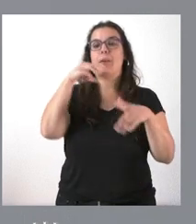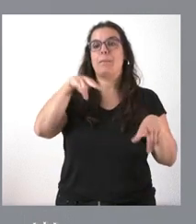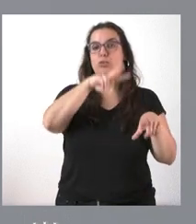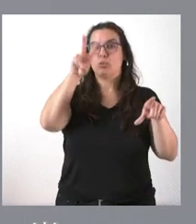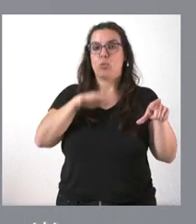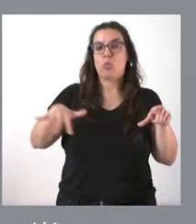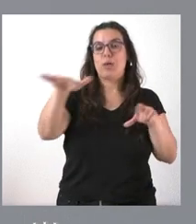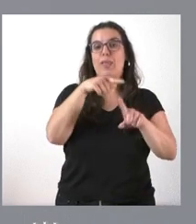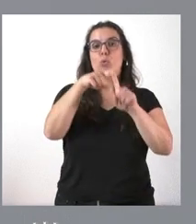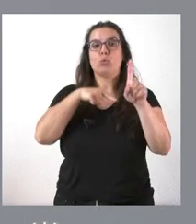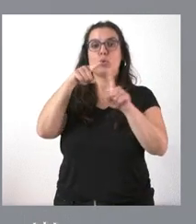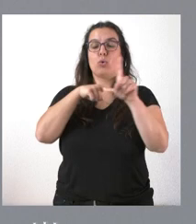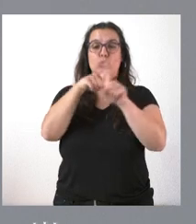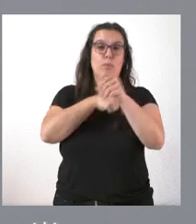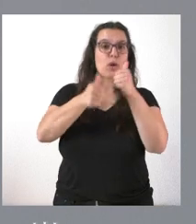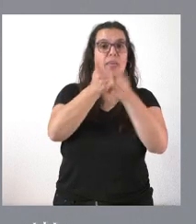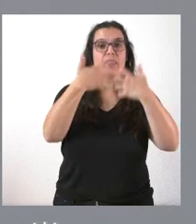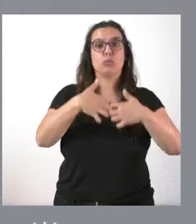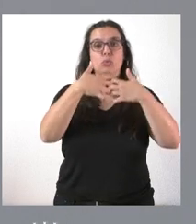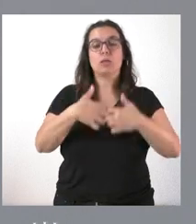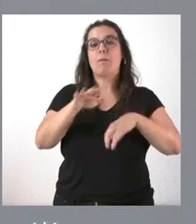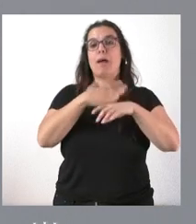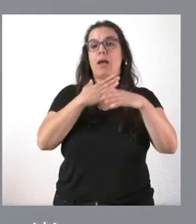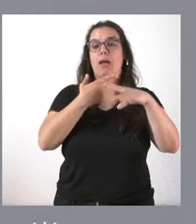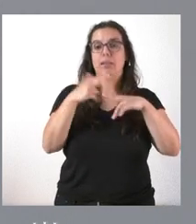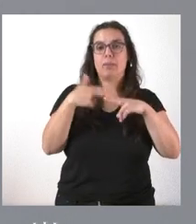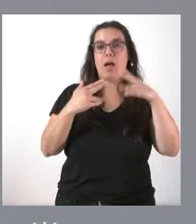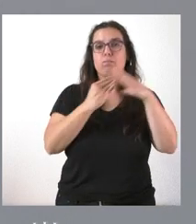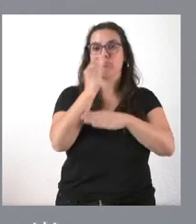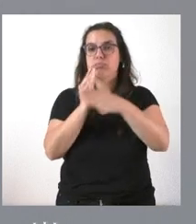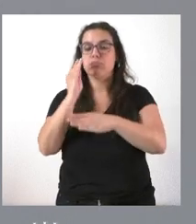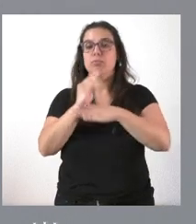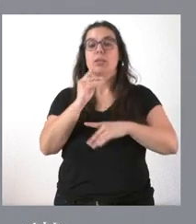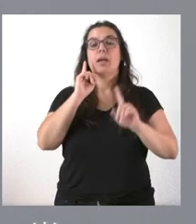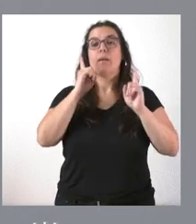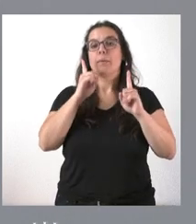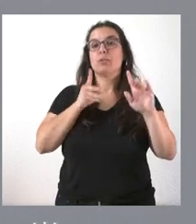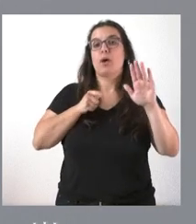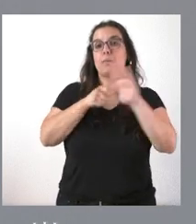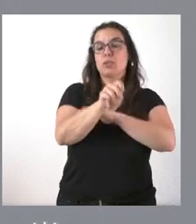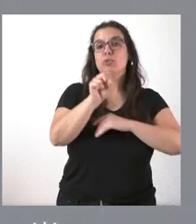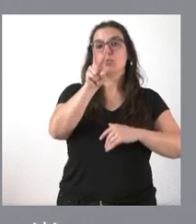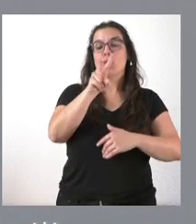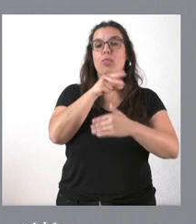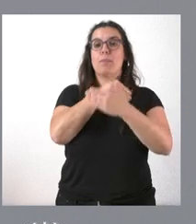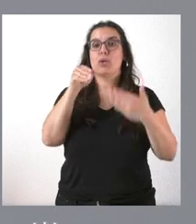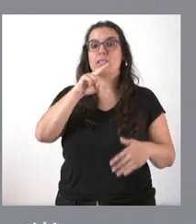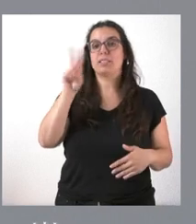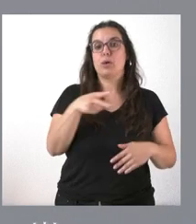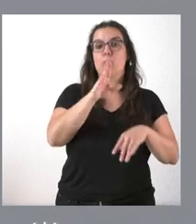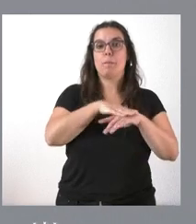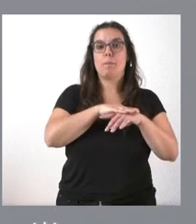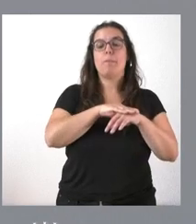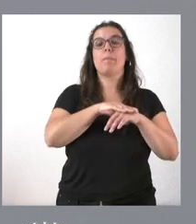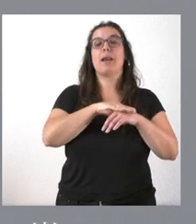predominantemente Industrial para actividades productivas y la inversión prevista es de 12 millones de euros para el desarrollo de este parque